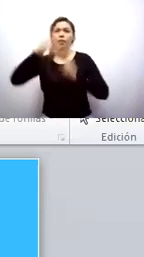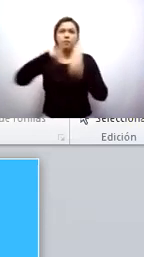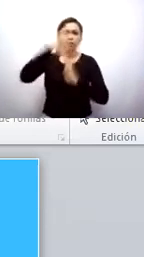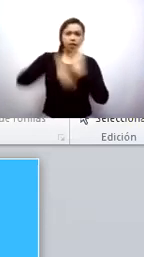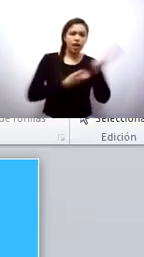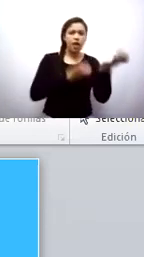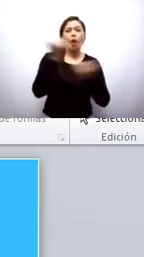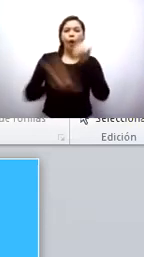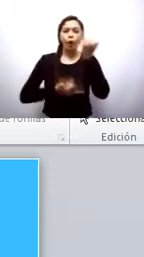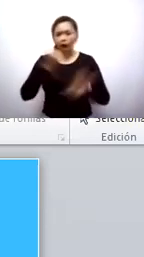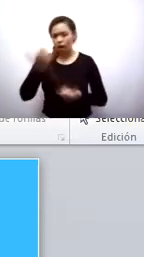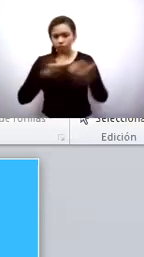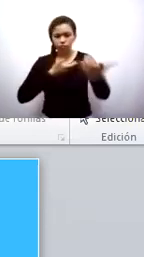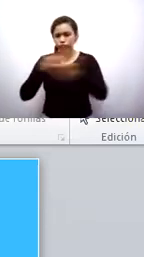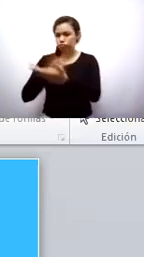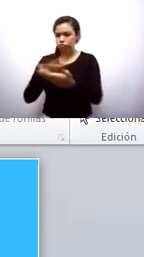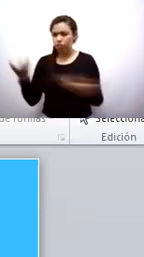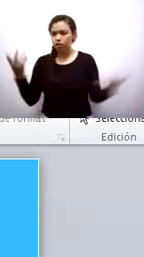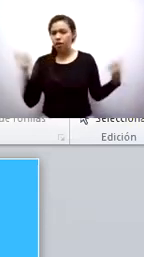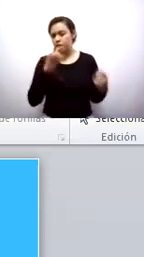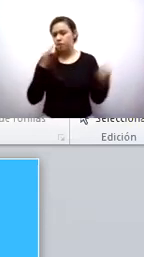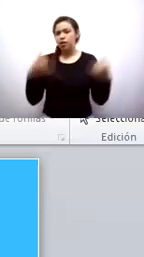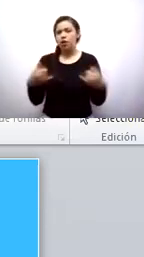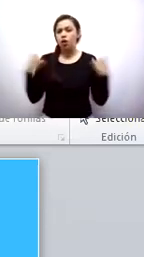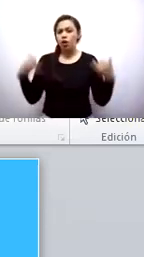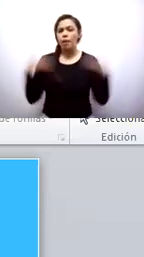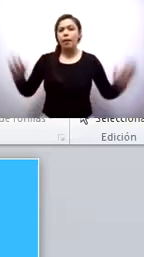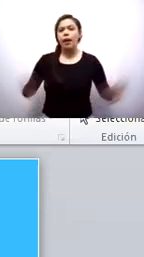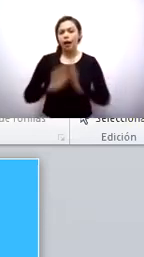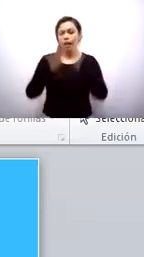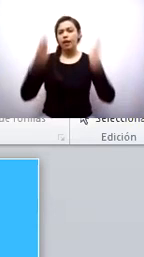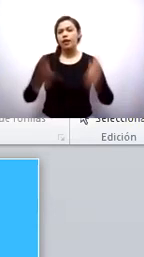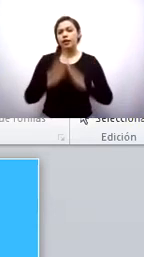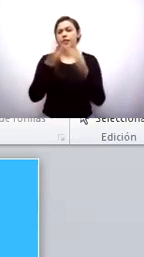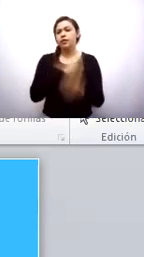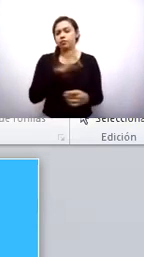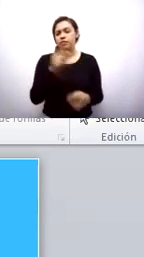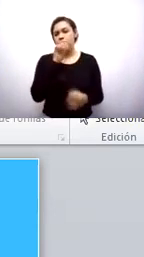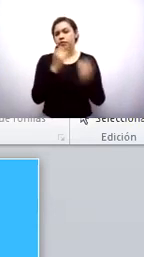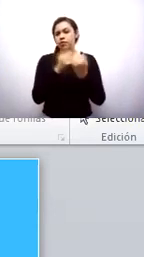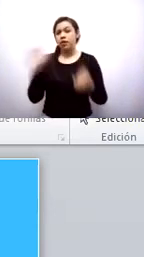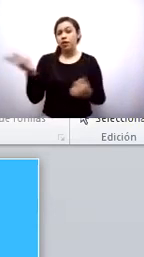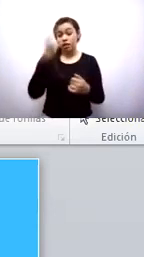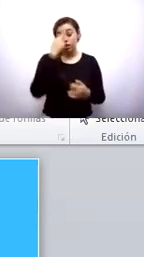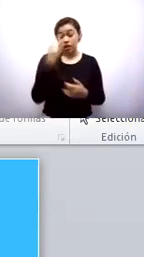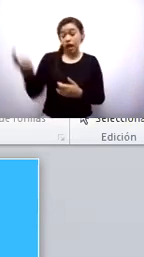interactivo con el cual nuestros estudiantes puedan participar y pues bueno, reconocer que dentro de ellos, o muy